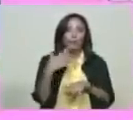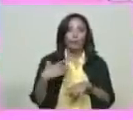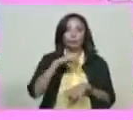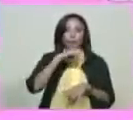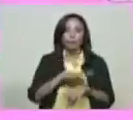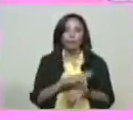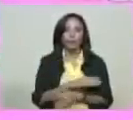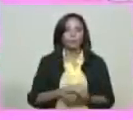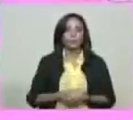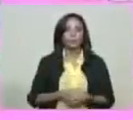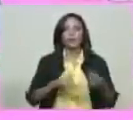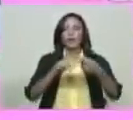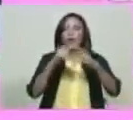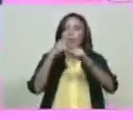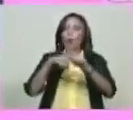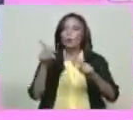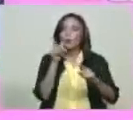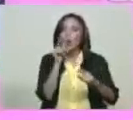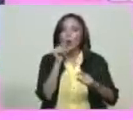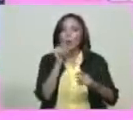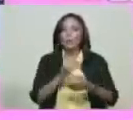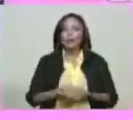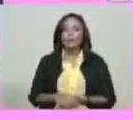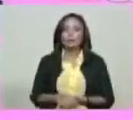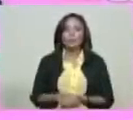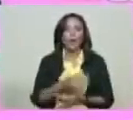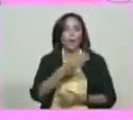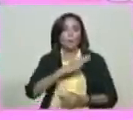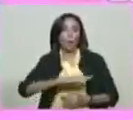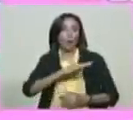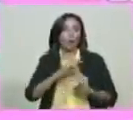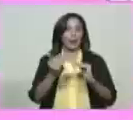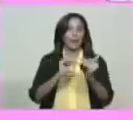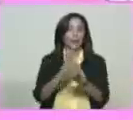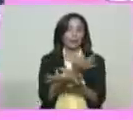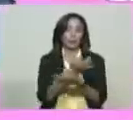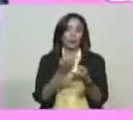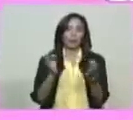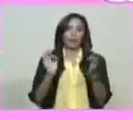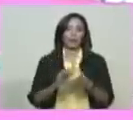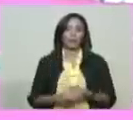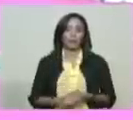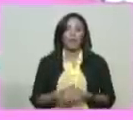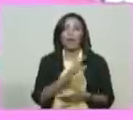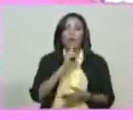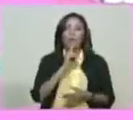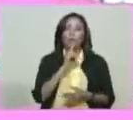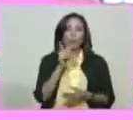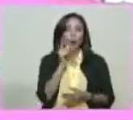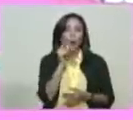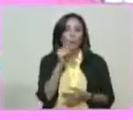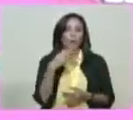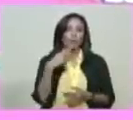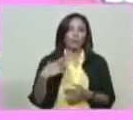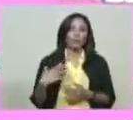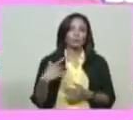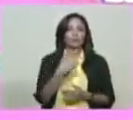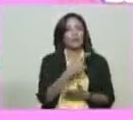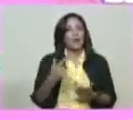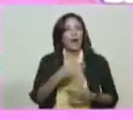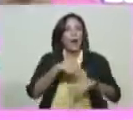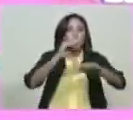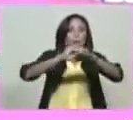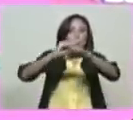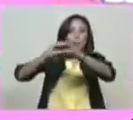Si hombres tan correctos como Mel Zelaya en Honduras, apenas quiso convocar